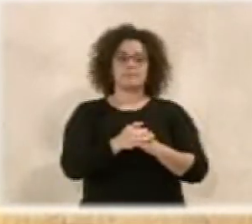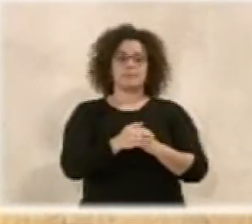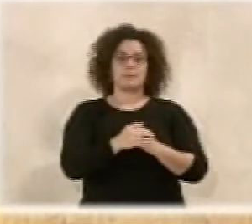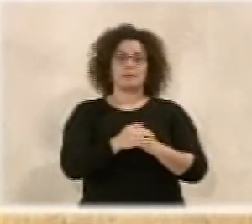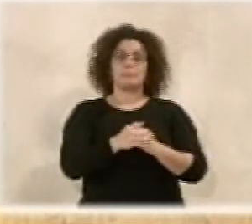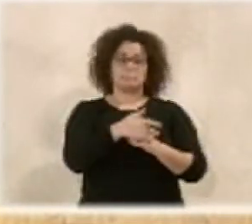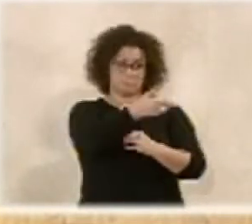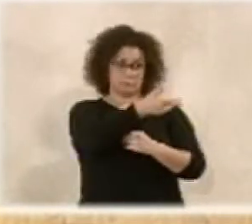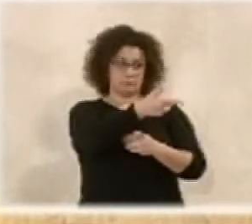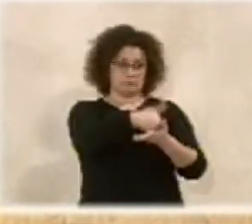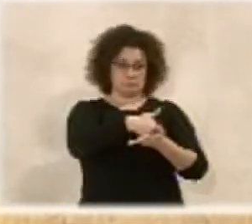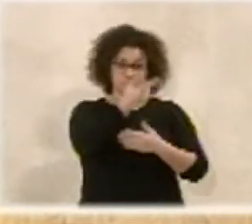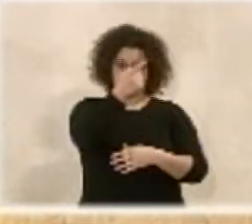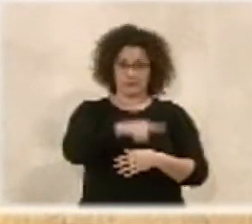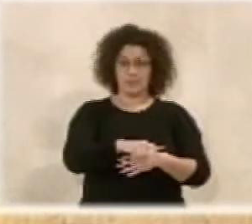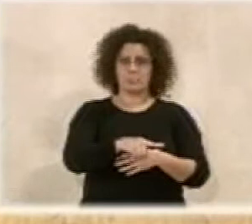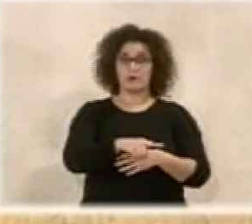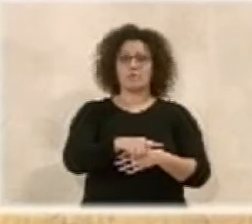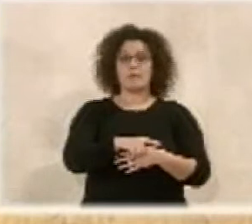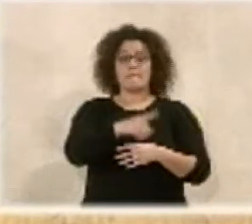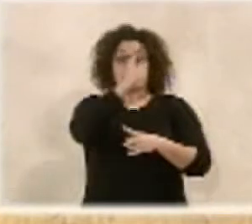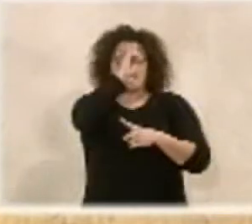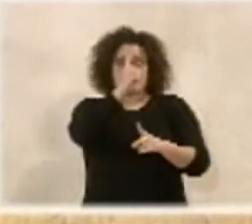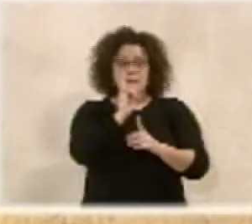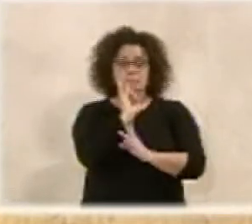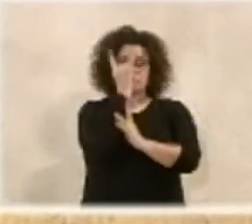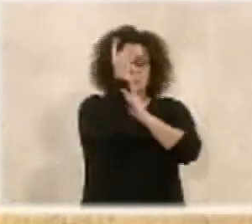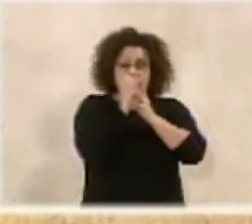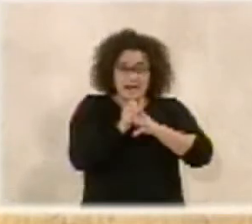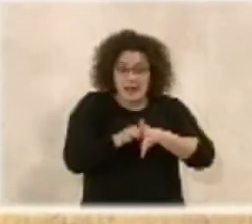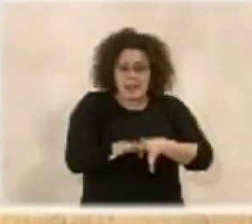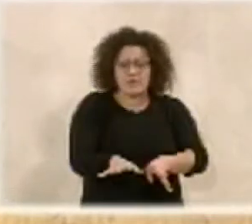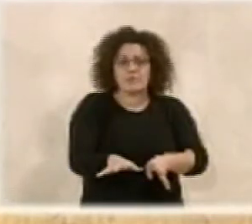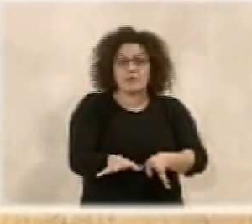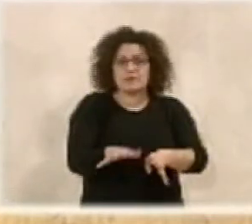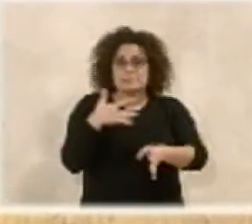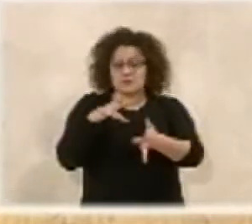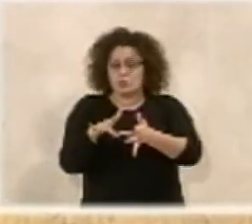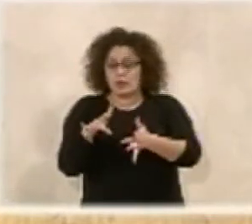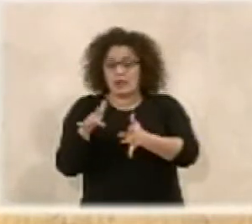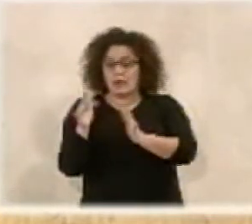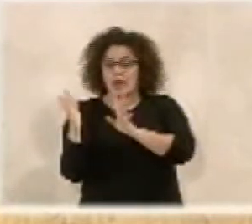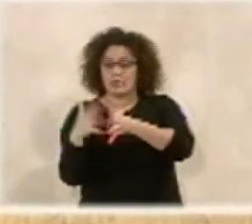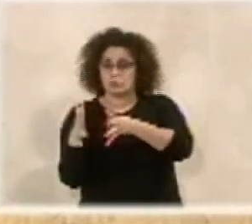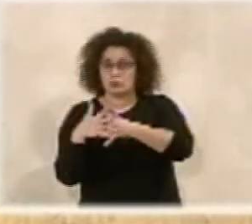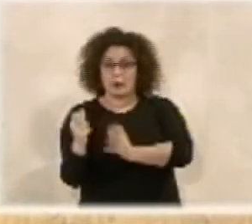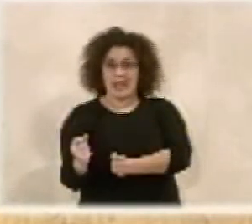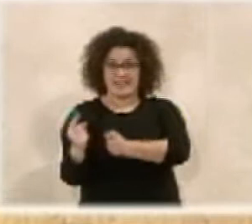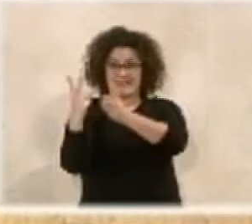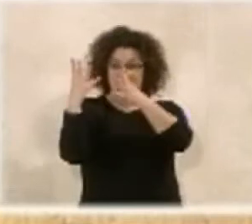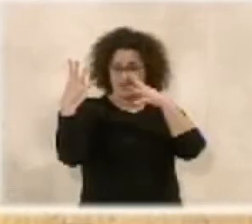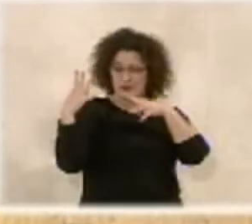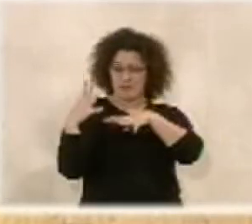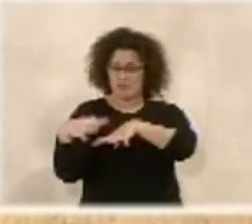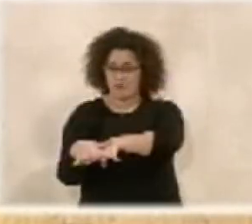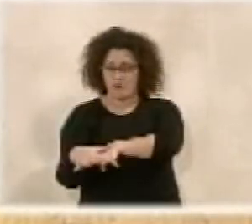hecho referencia. No sabemos si las raíces, como dicen, han tocado la estructura de los edificios, pero si la han